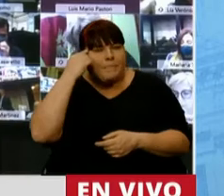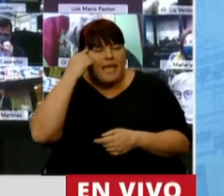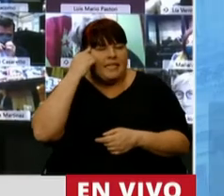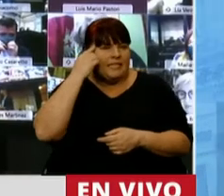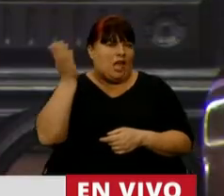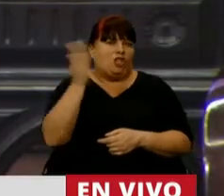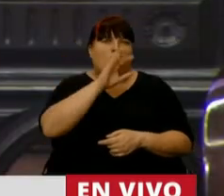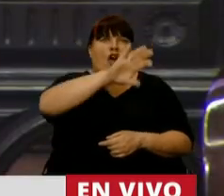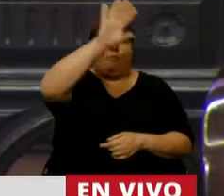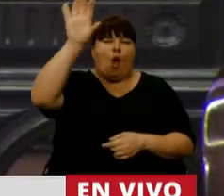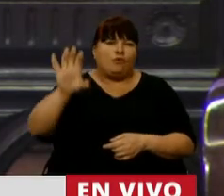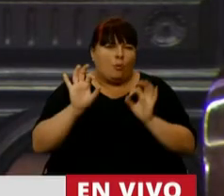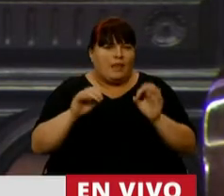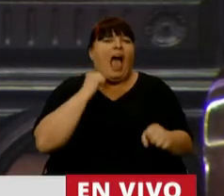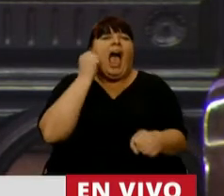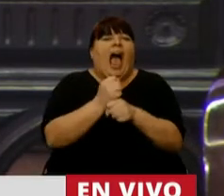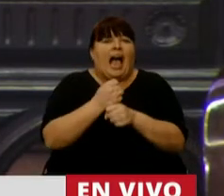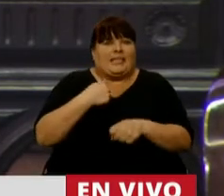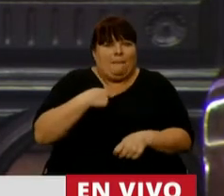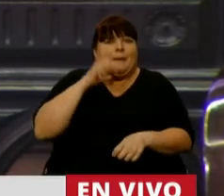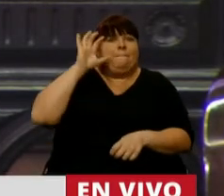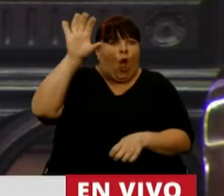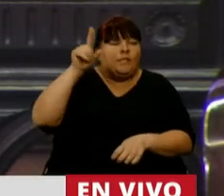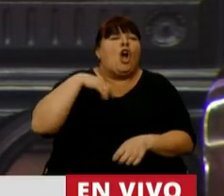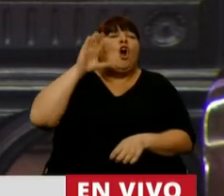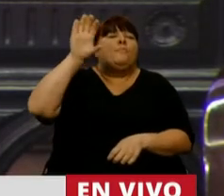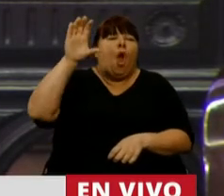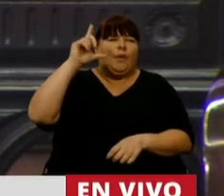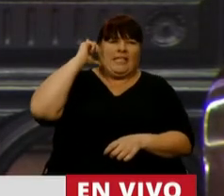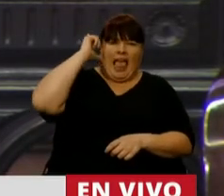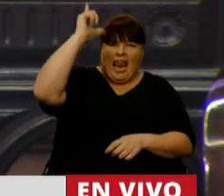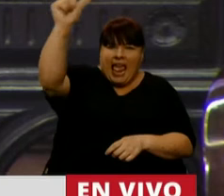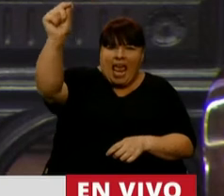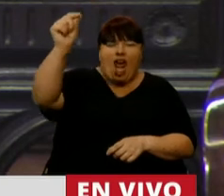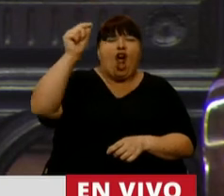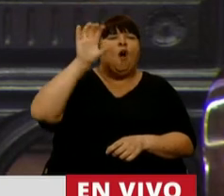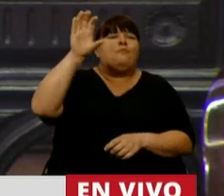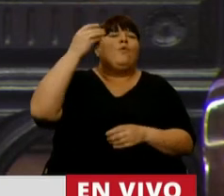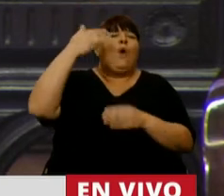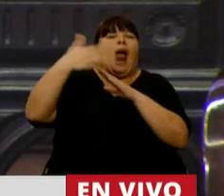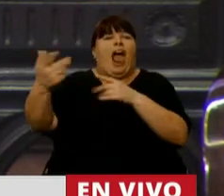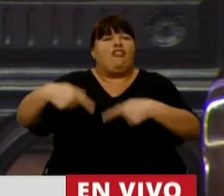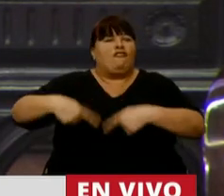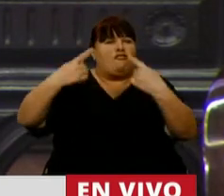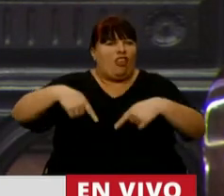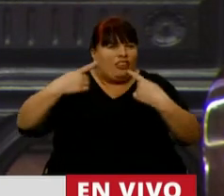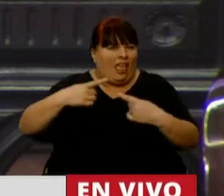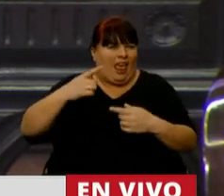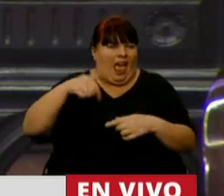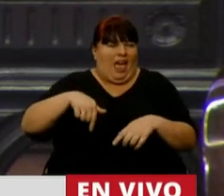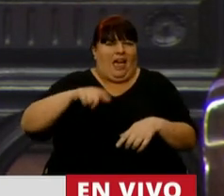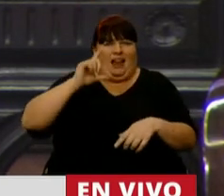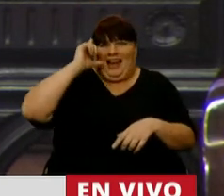en todas las provincias, inclusive en la mía, una provincia tan alejada, una provincia de frontera, tan alejada